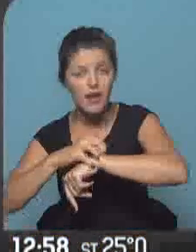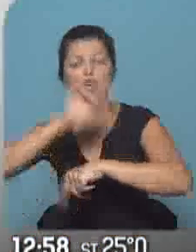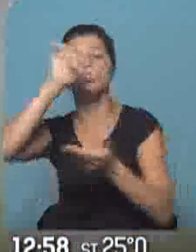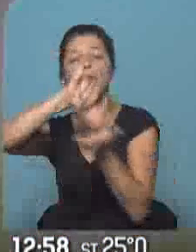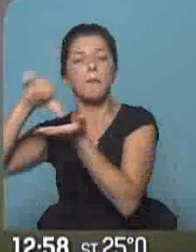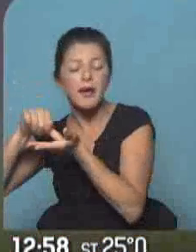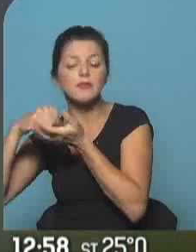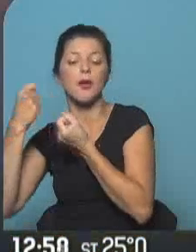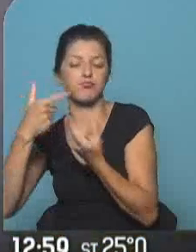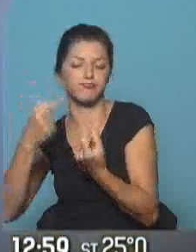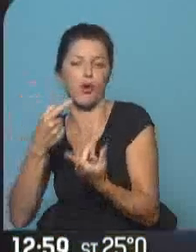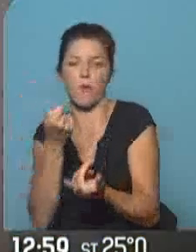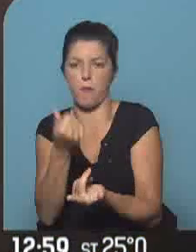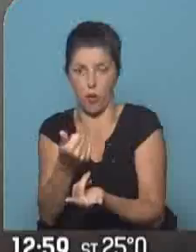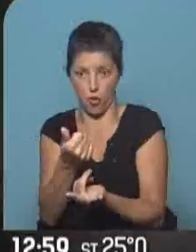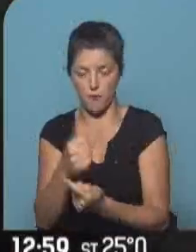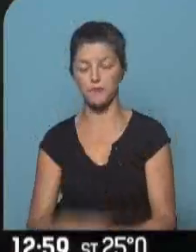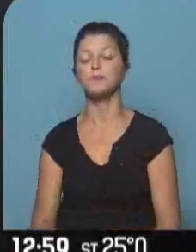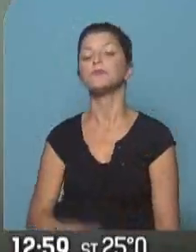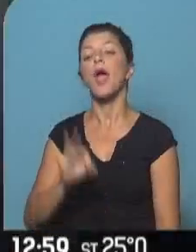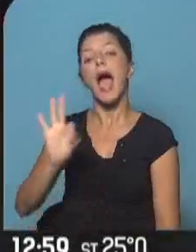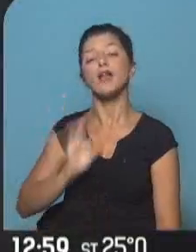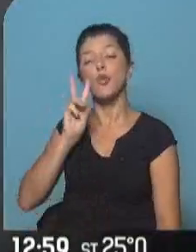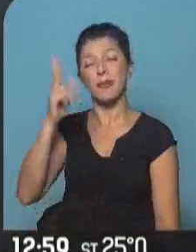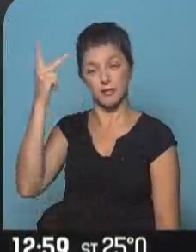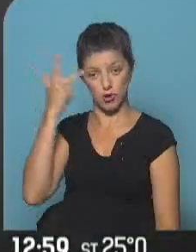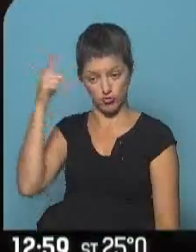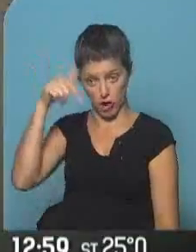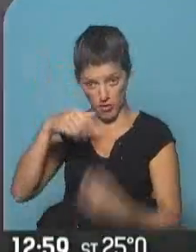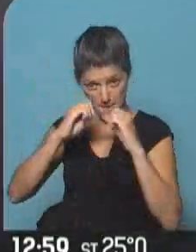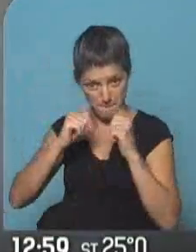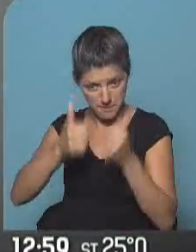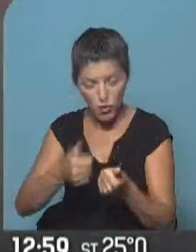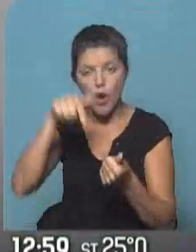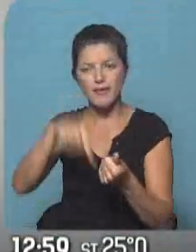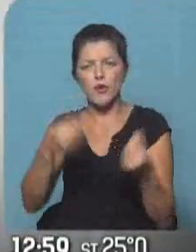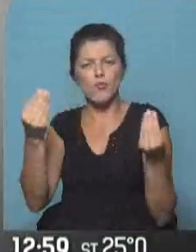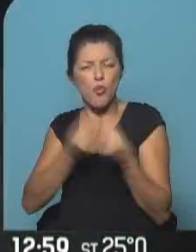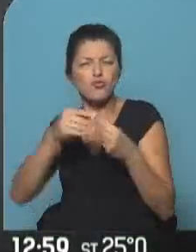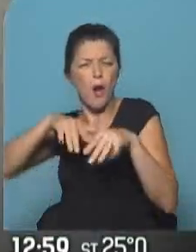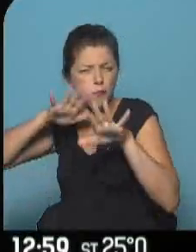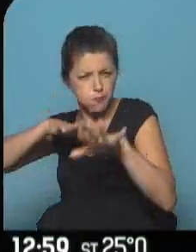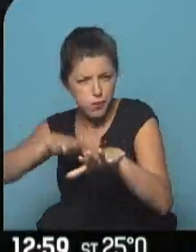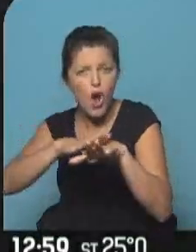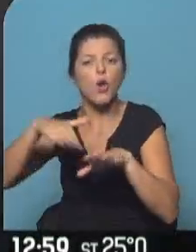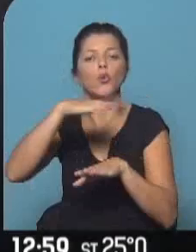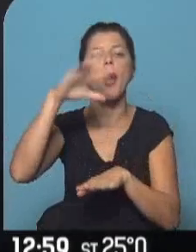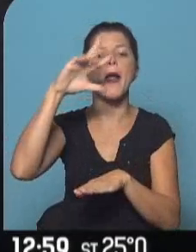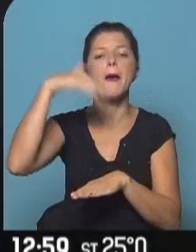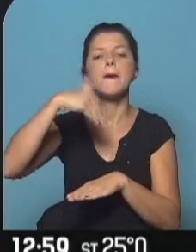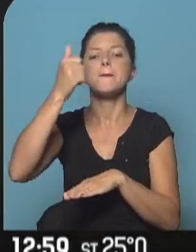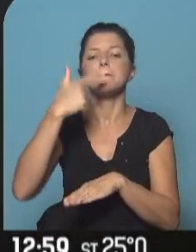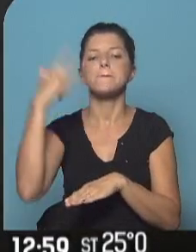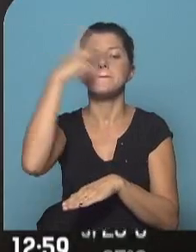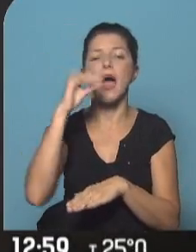Por eso, el comienzo de 2018 sorprendió al mundo con intensas protestas que comenzaron en Mashhad, la segunda ciudad más populosa de